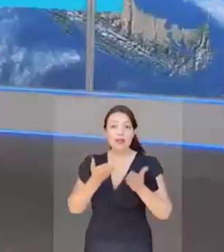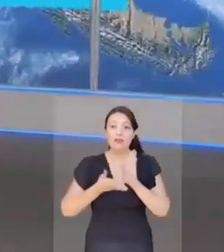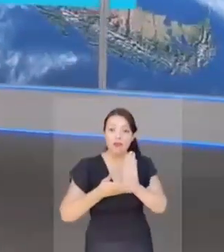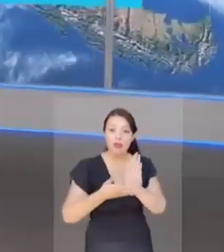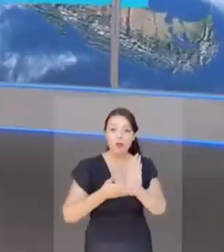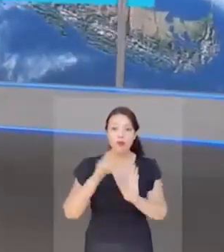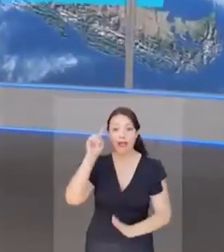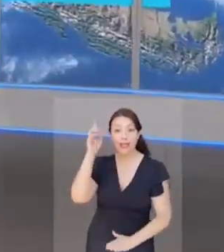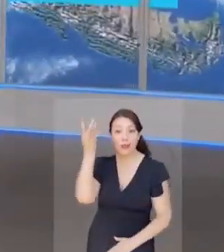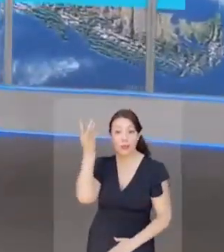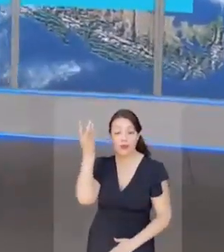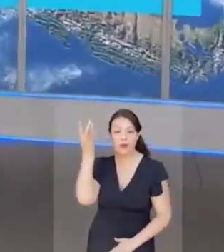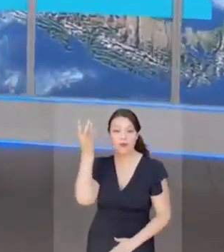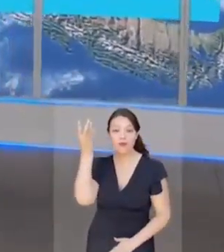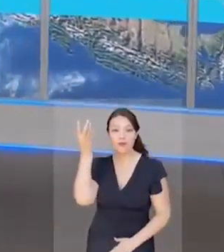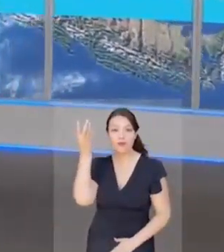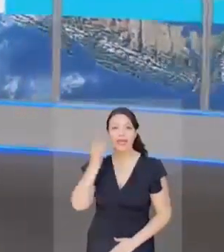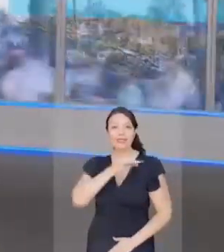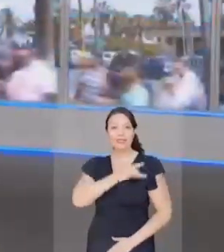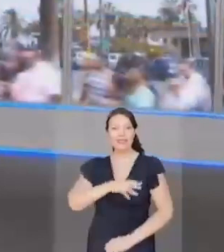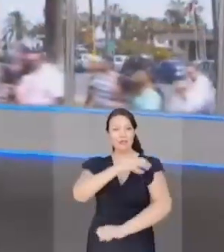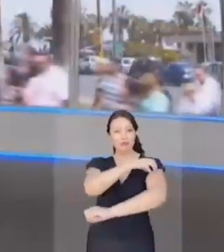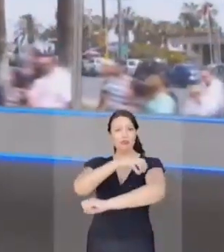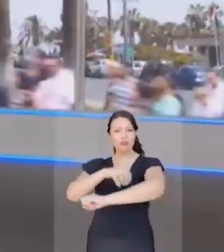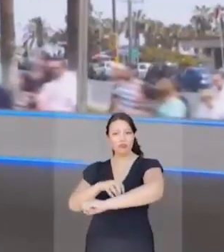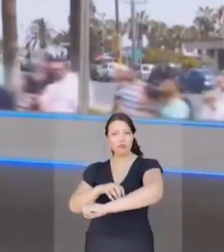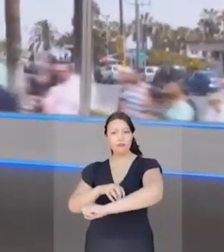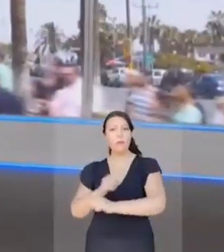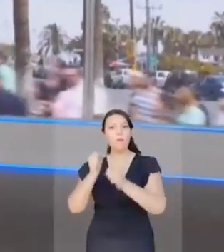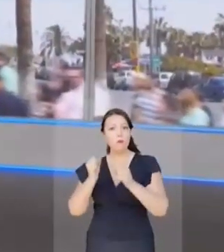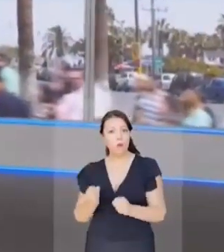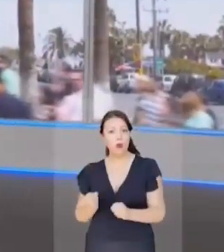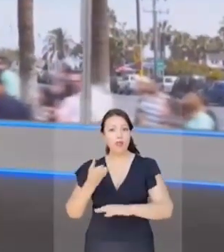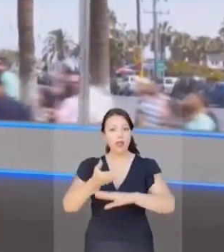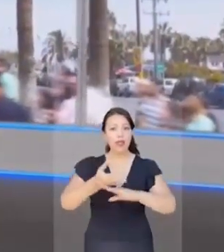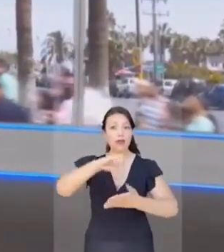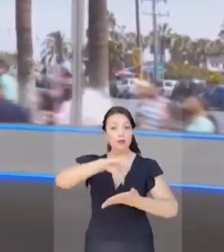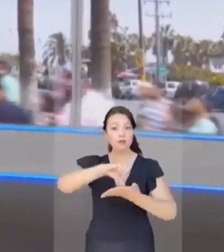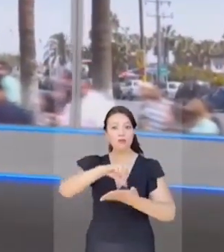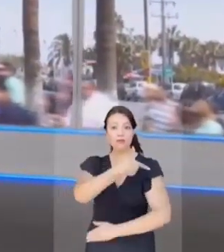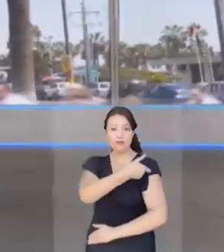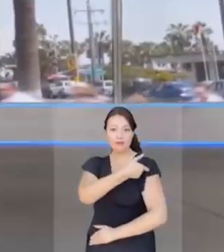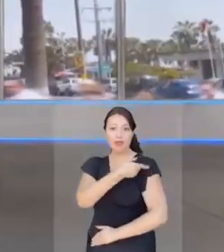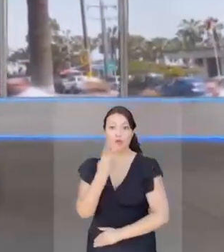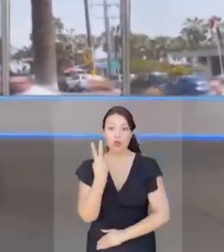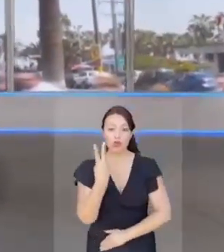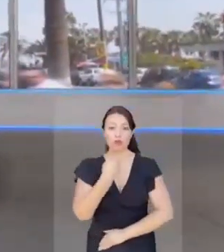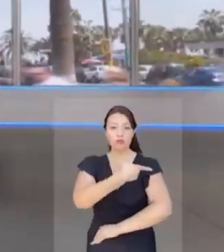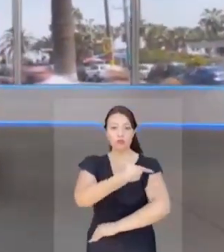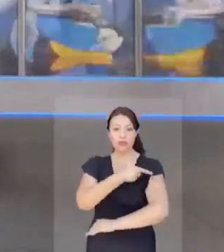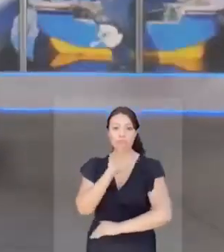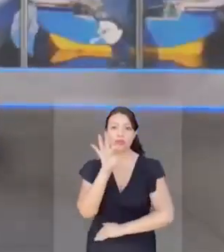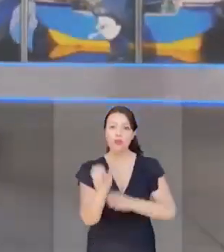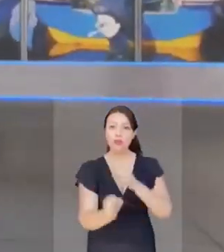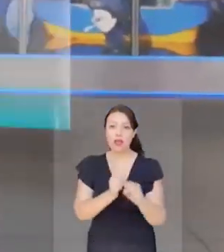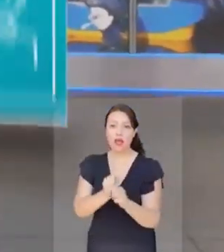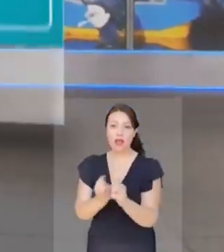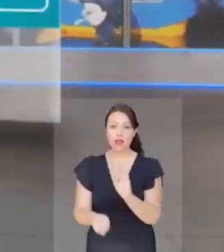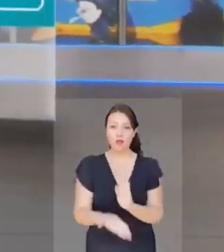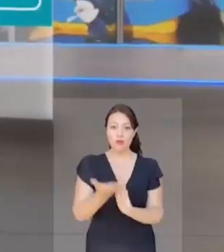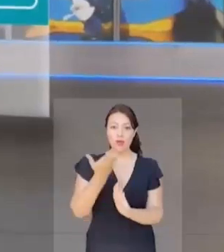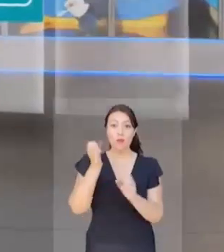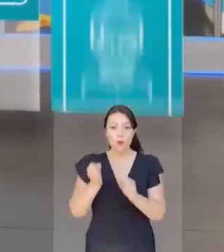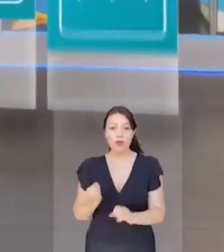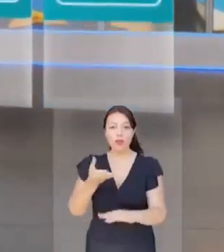Bienvenidos. ¿Damos el tiempo? En todo Chile, ya es tiempo de vacunarse hoy con Bivalente. Si tienes 50 años o